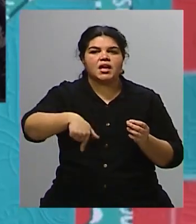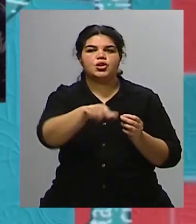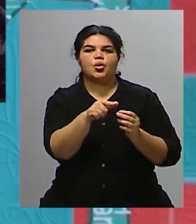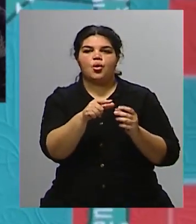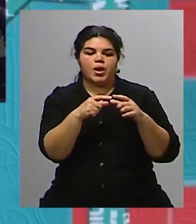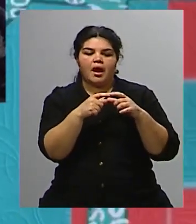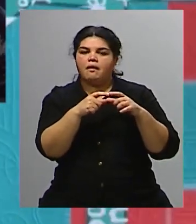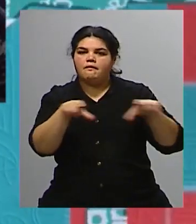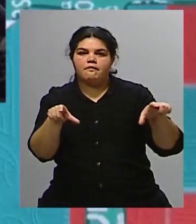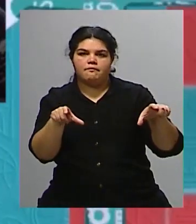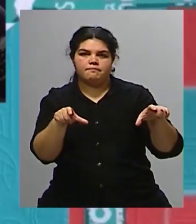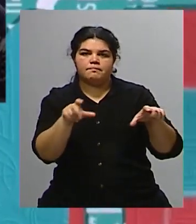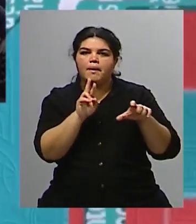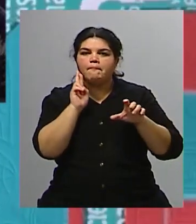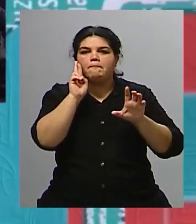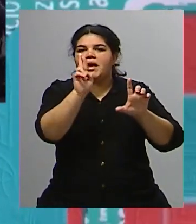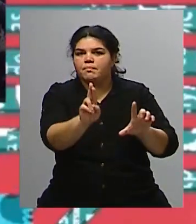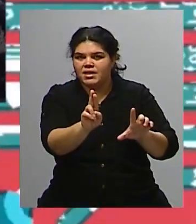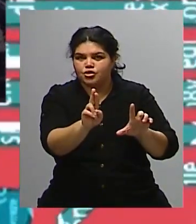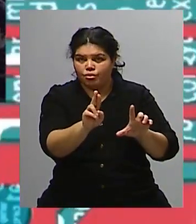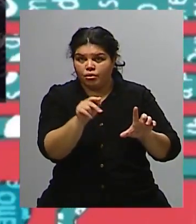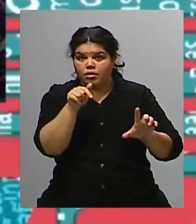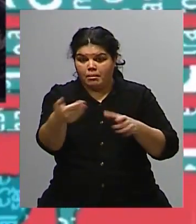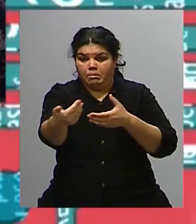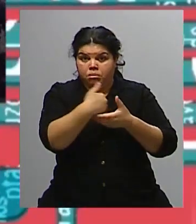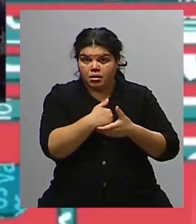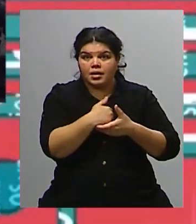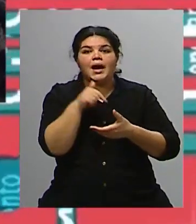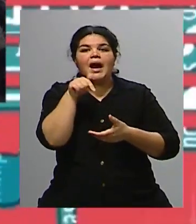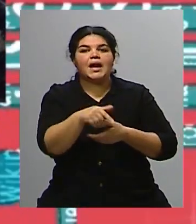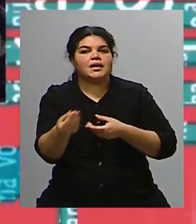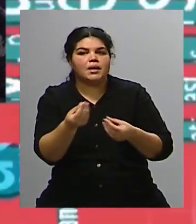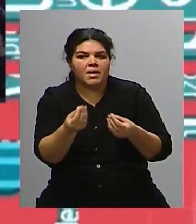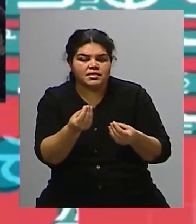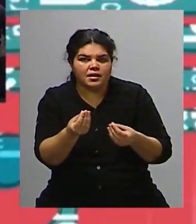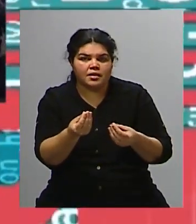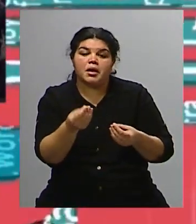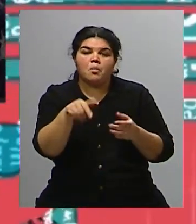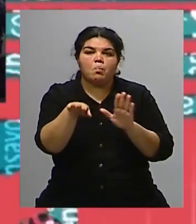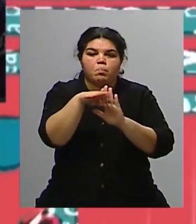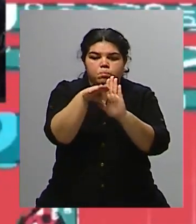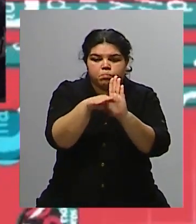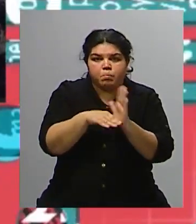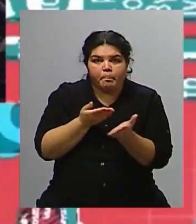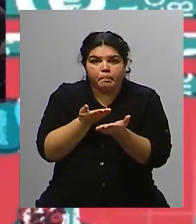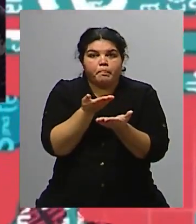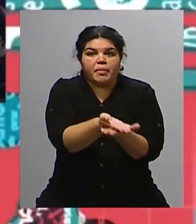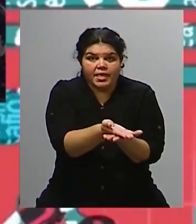de residencia temporaria hasta que cumplido una cierta cantidad de requisitos pueden pedir una